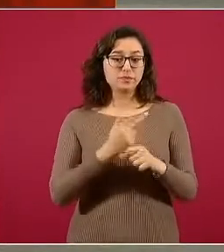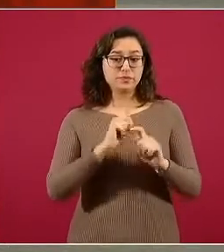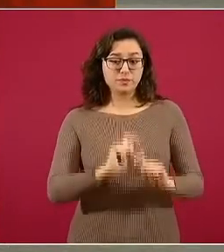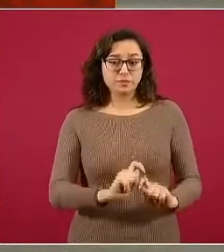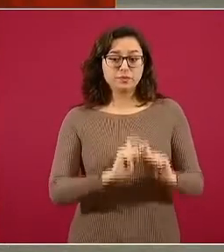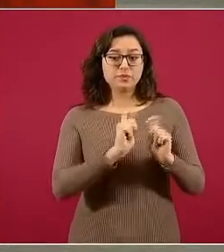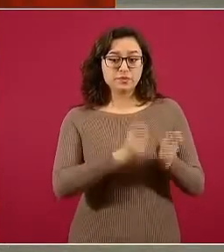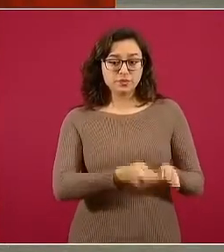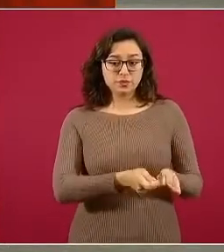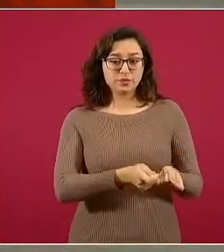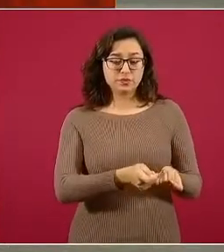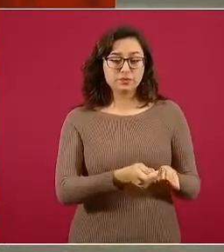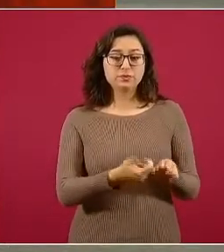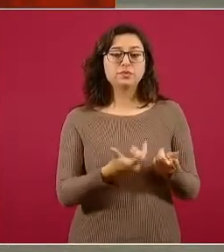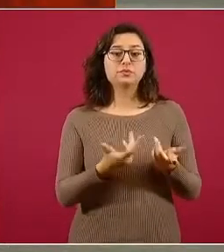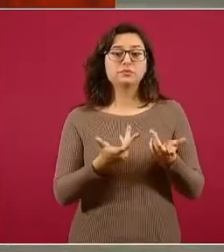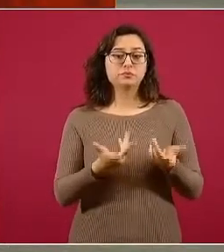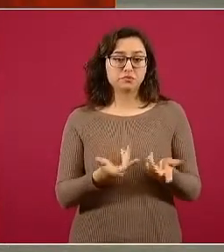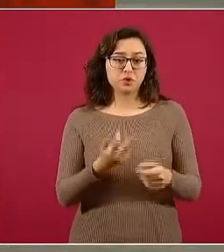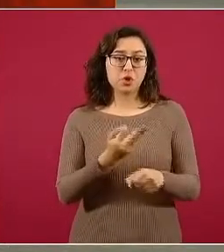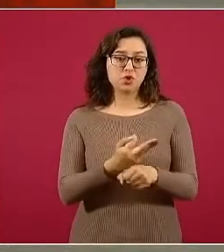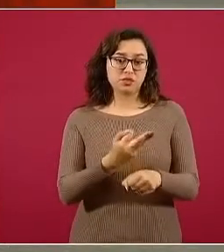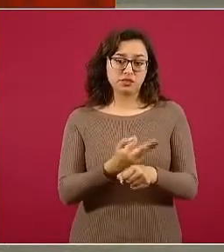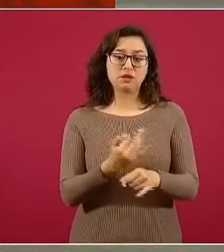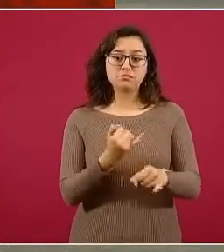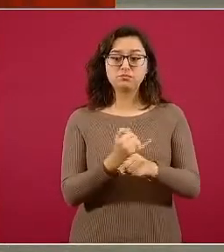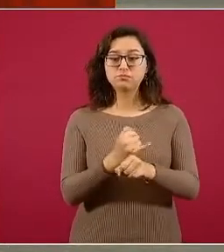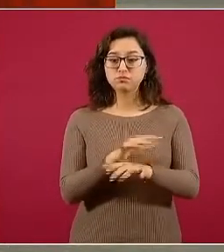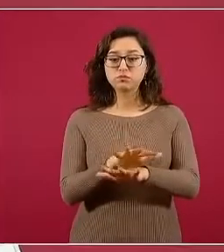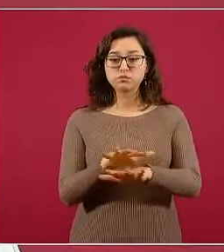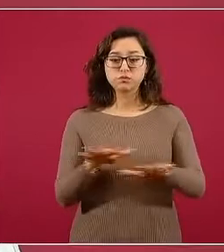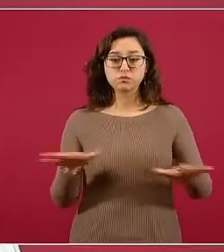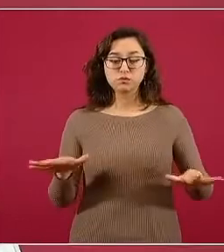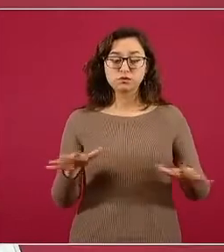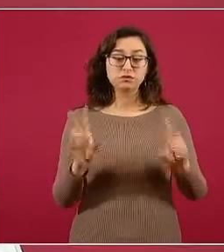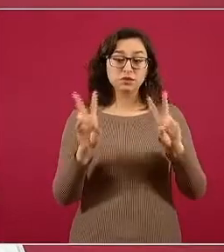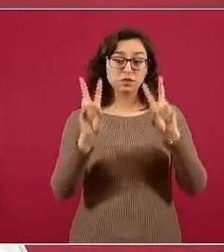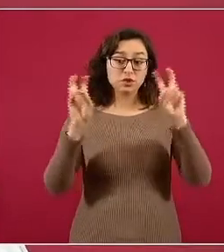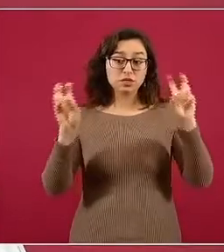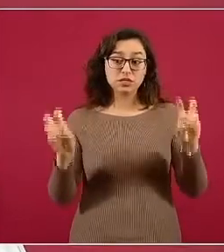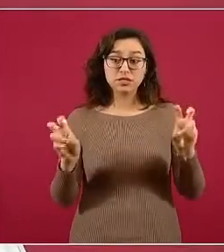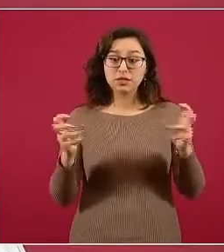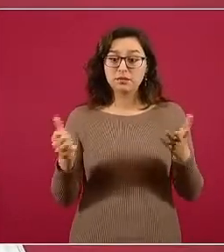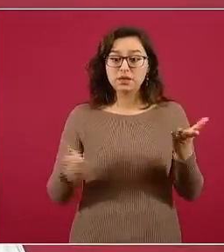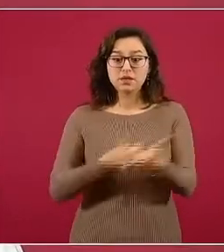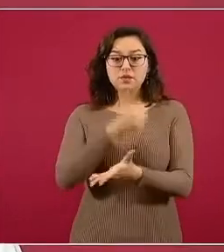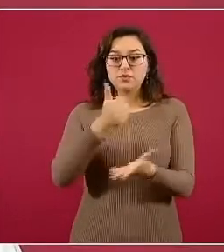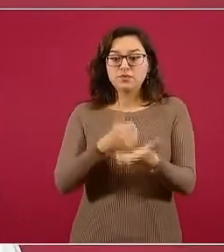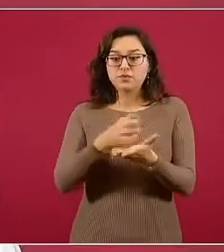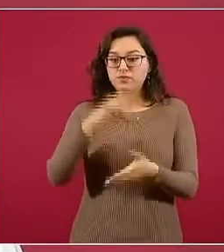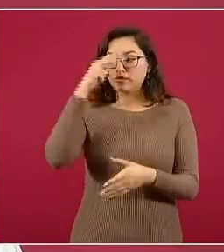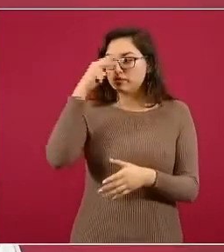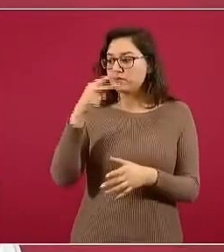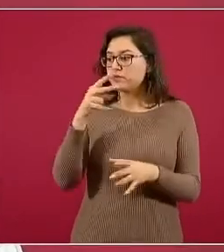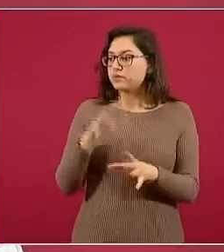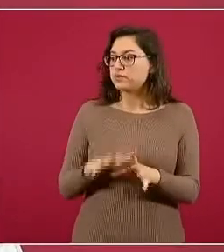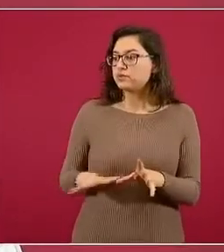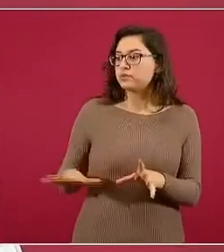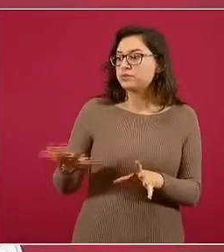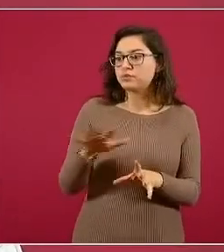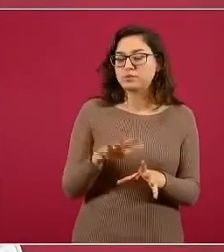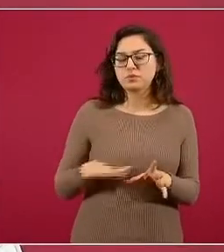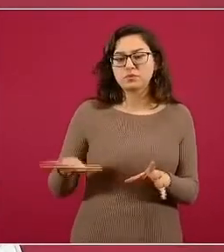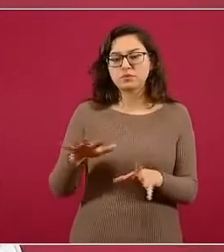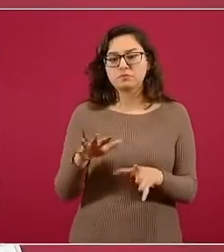desempeña, nos va a compartir el día de hoy cómo la Ciudad de México ha hecho frente a